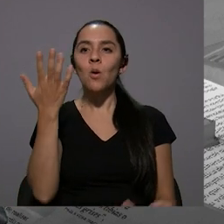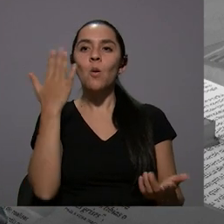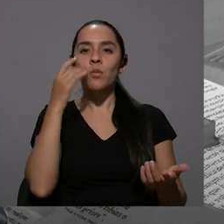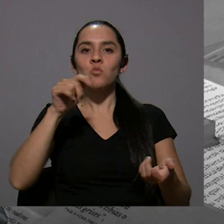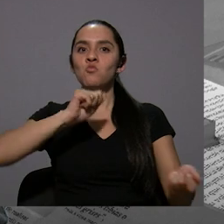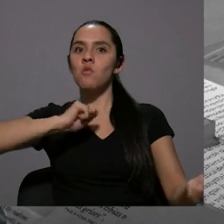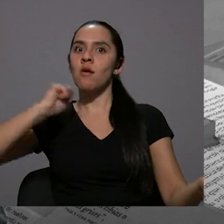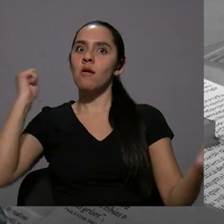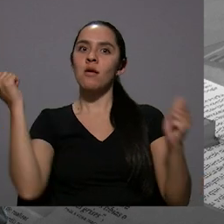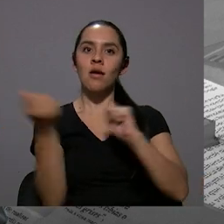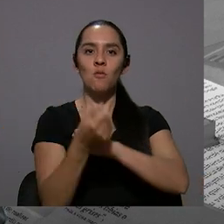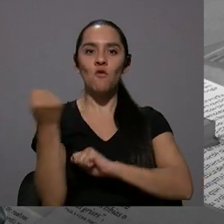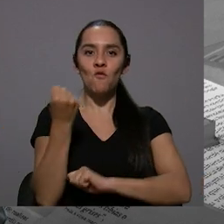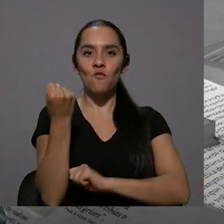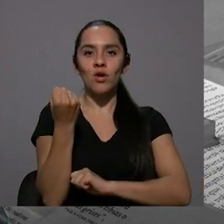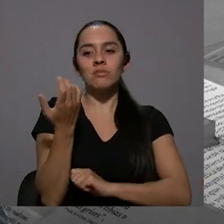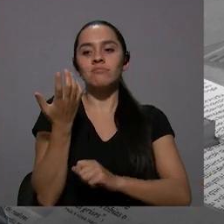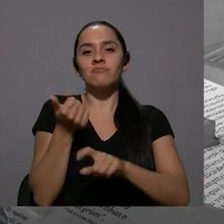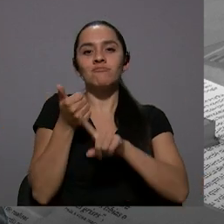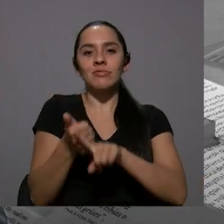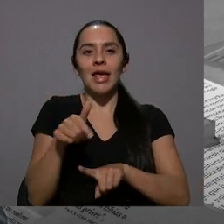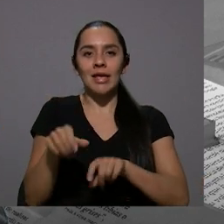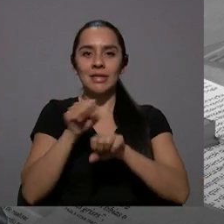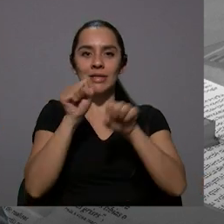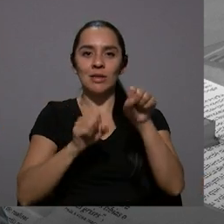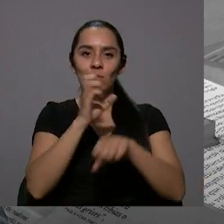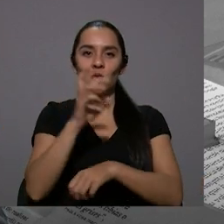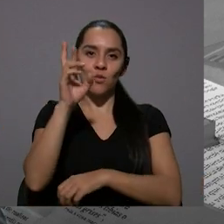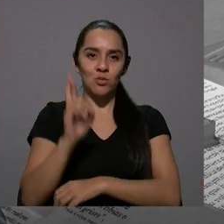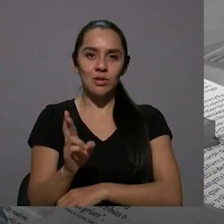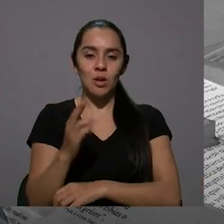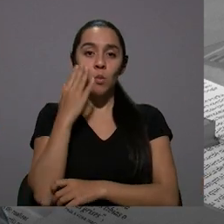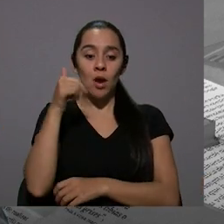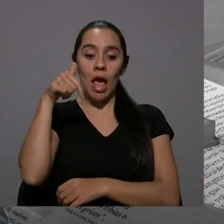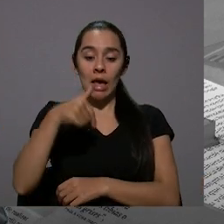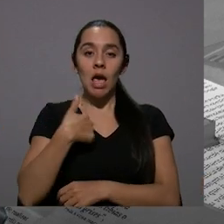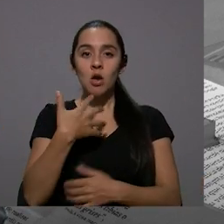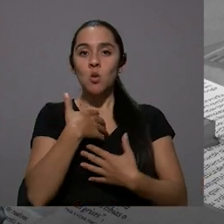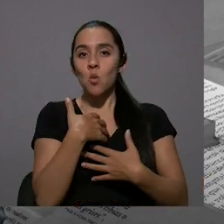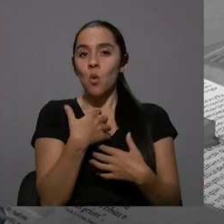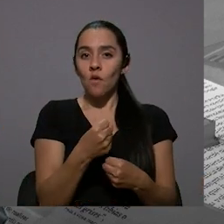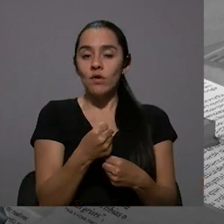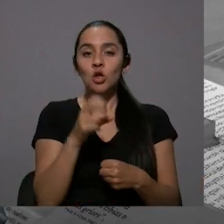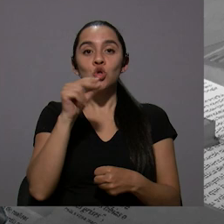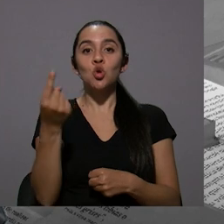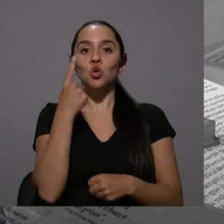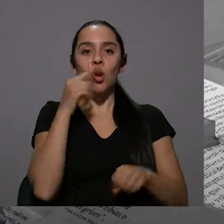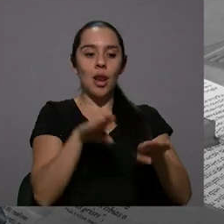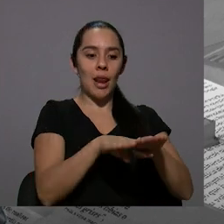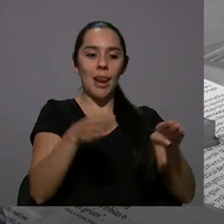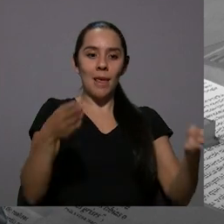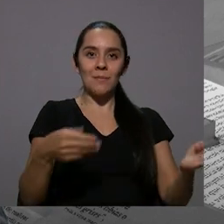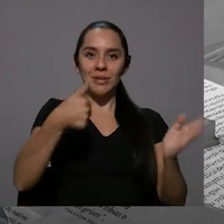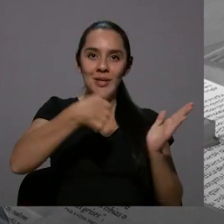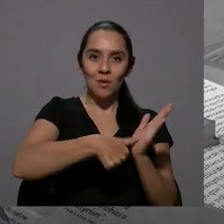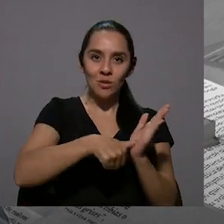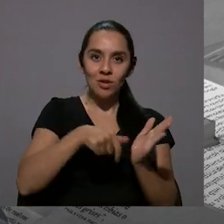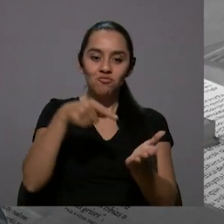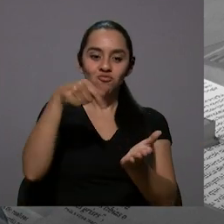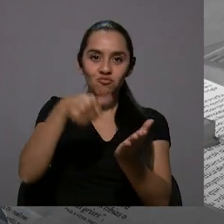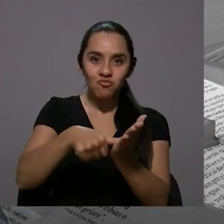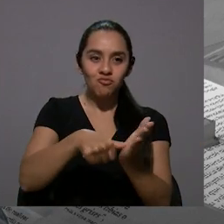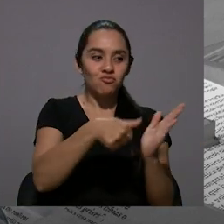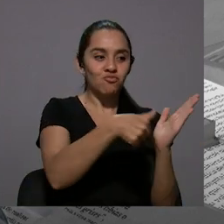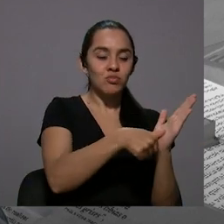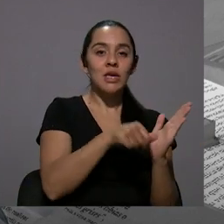Sea era un cambio muy radical con nuestro sistema tradicional de votación Don con esa confianza que hay no solo en las mesas de votación sino en el escrutinio